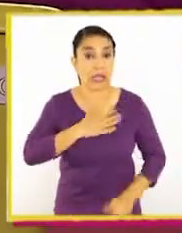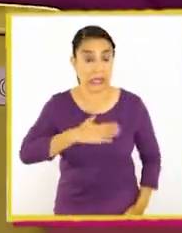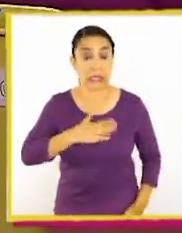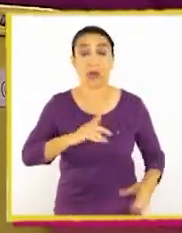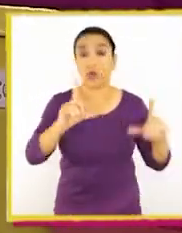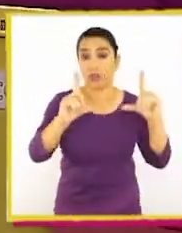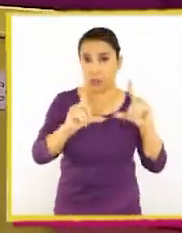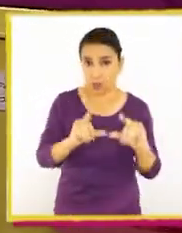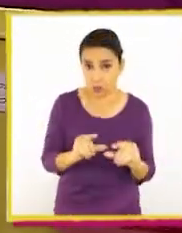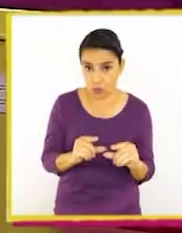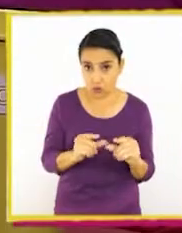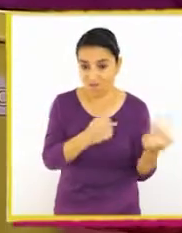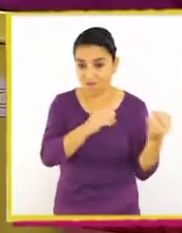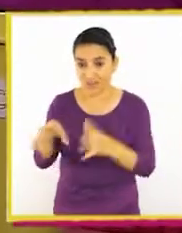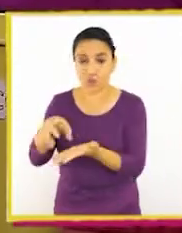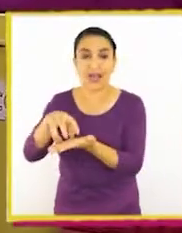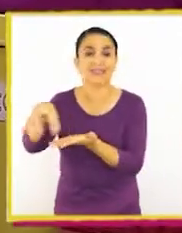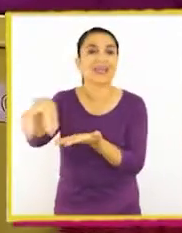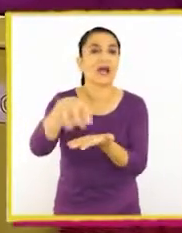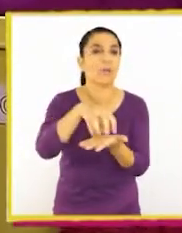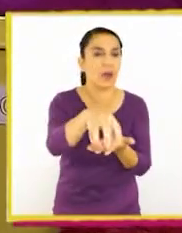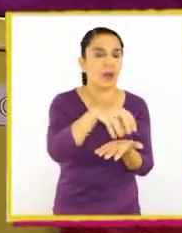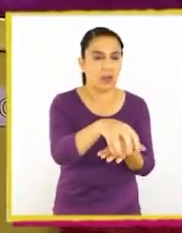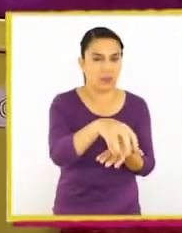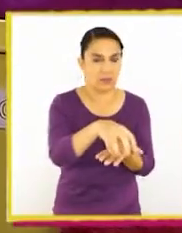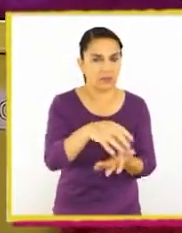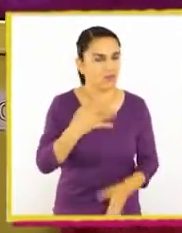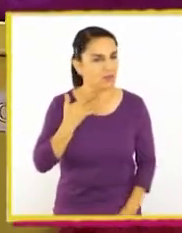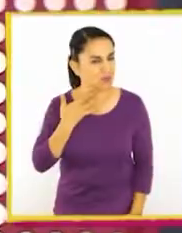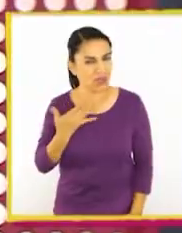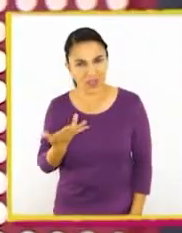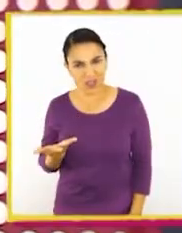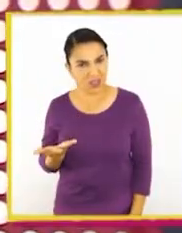disminuir y luego separar nuestros residuos. ¿Por qué?